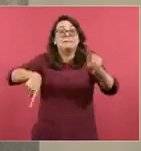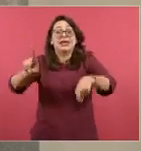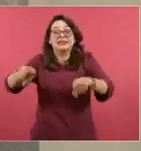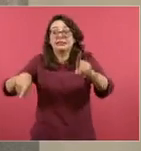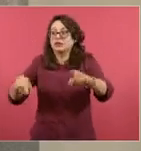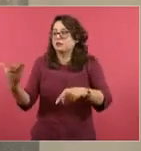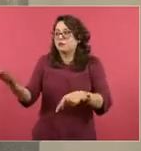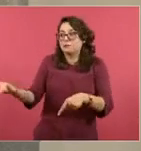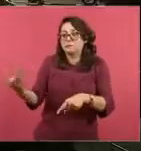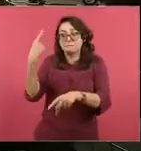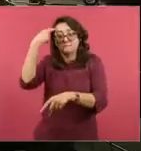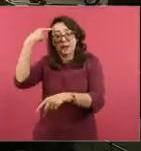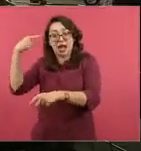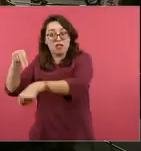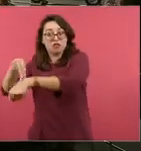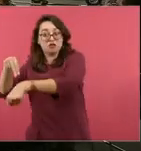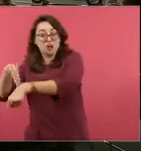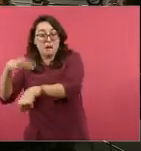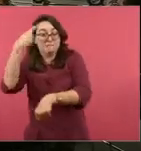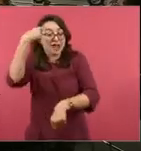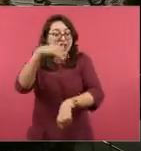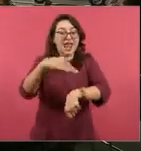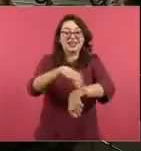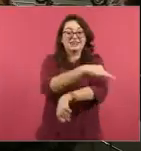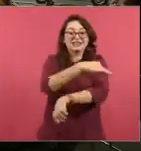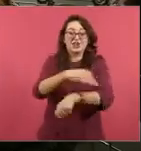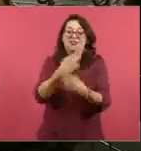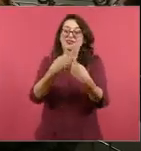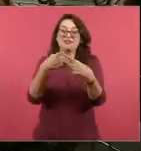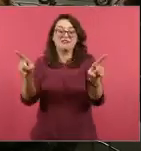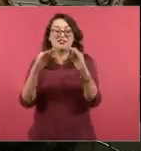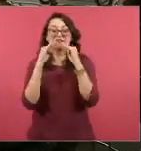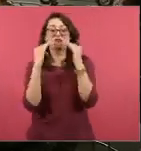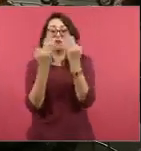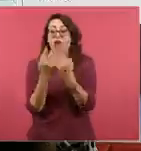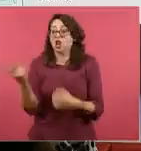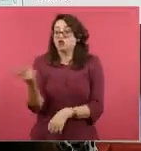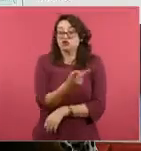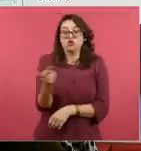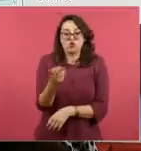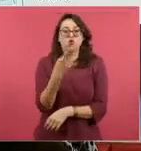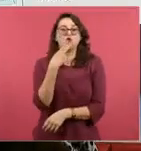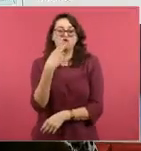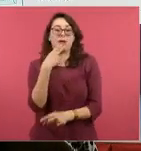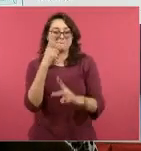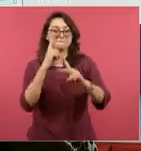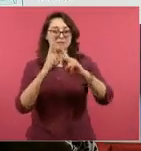matemática. Los métodos que se trabajan, el que conjeturen,